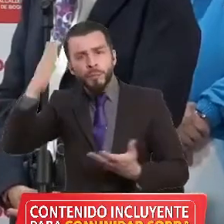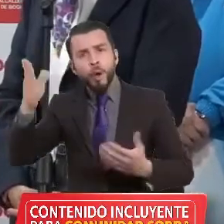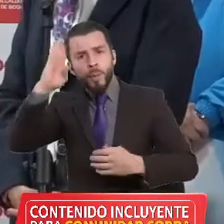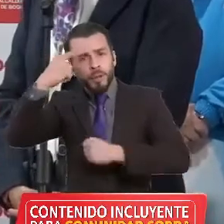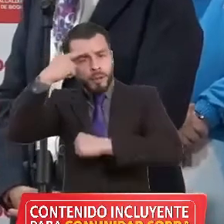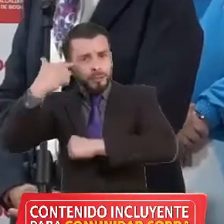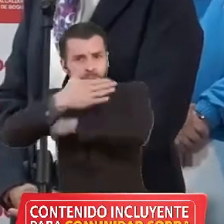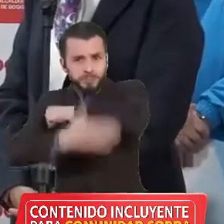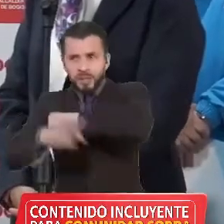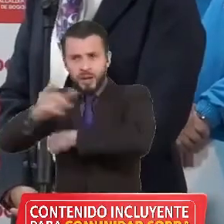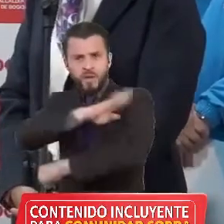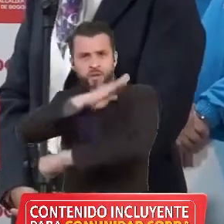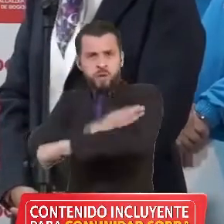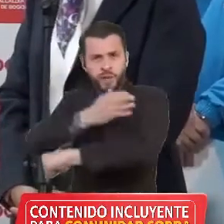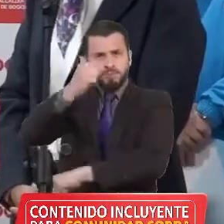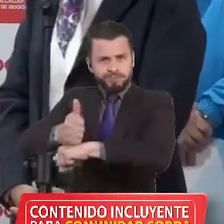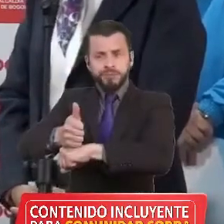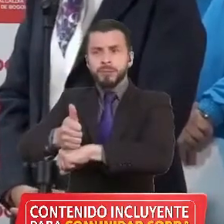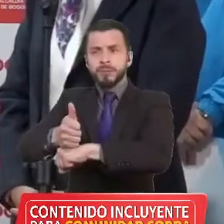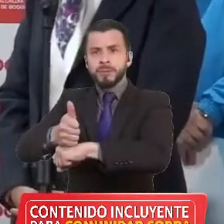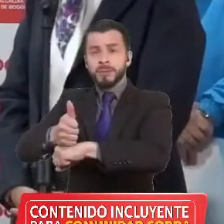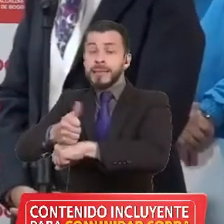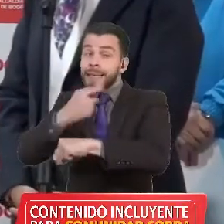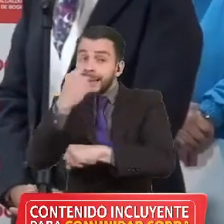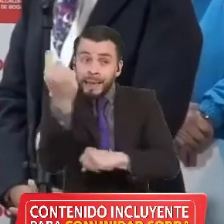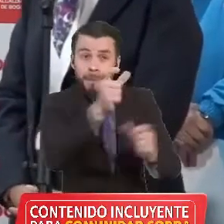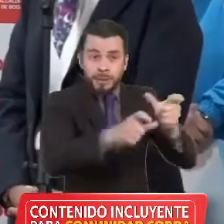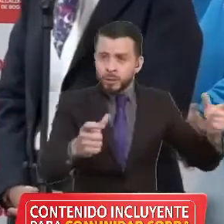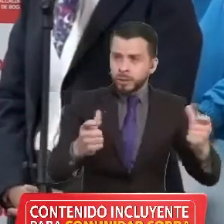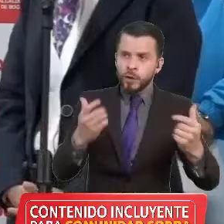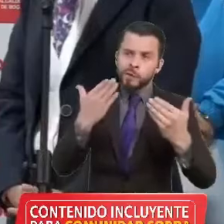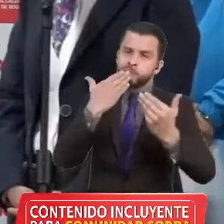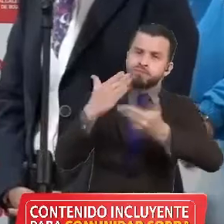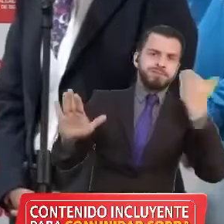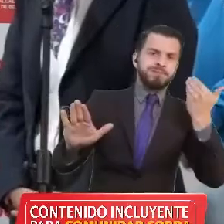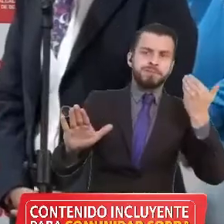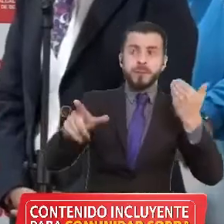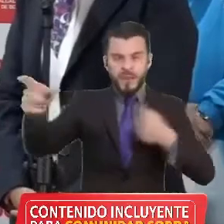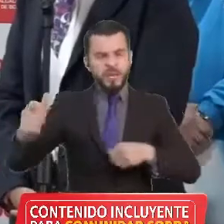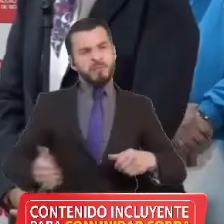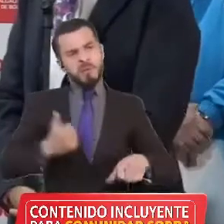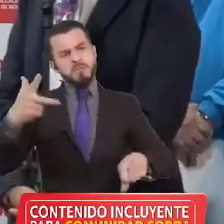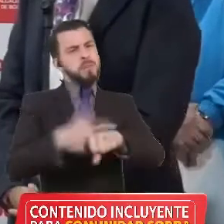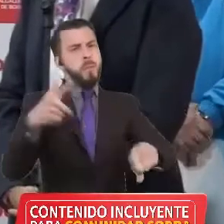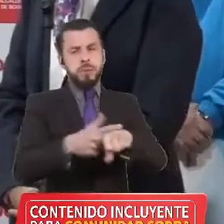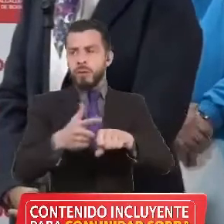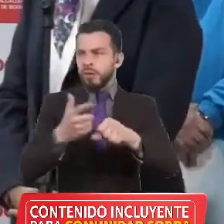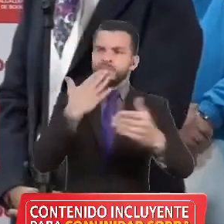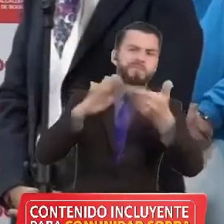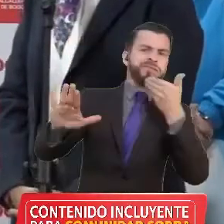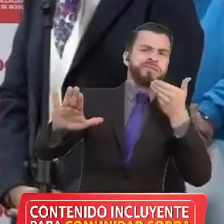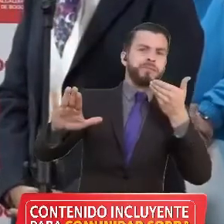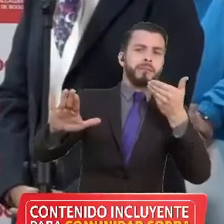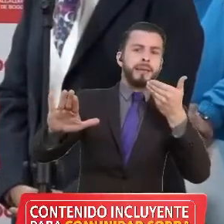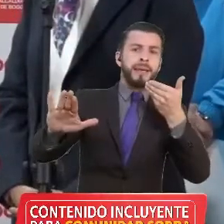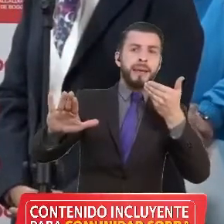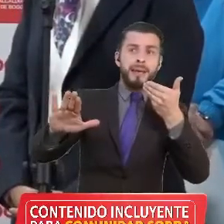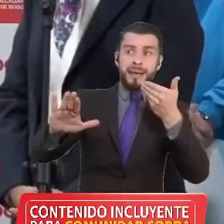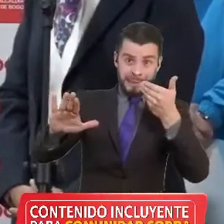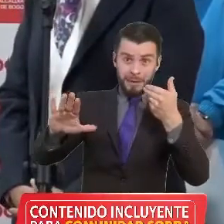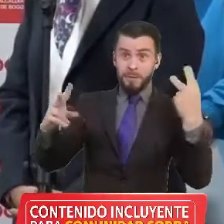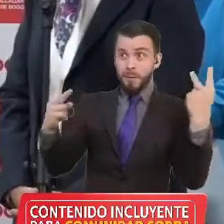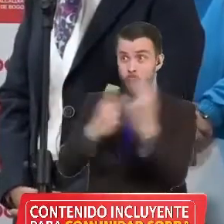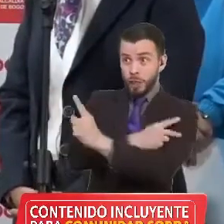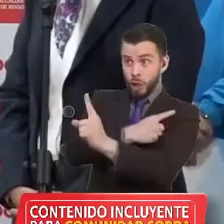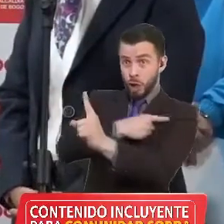confianza en el estado de derecho y en las instituciones y evitar ciclos de violencia nuevamente